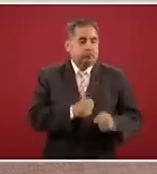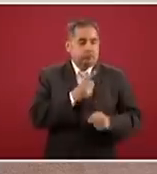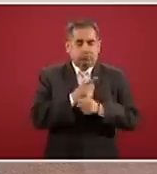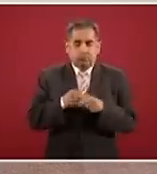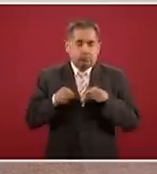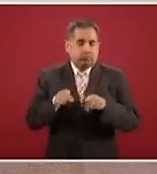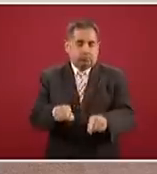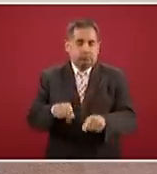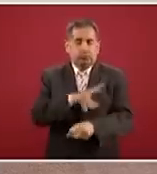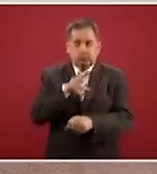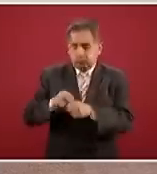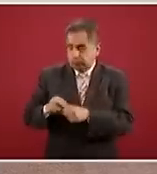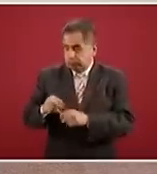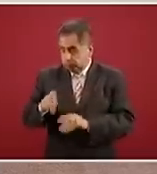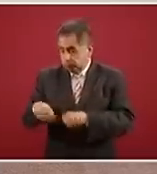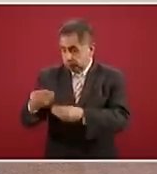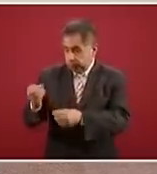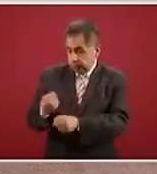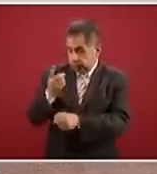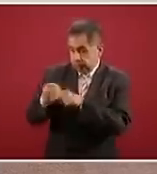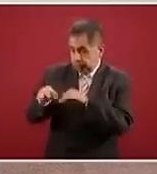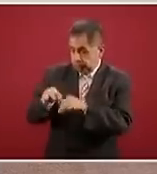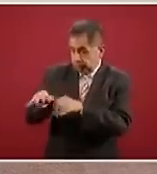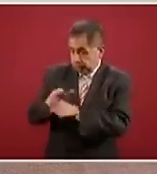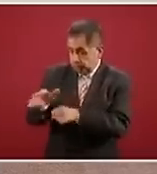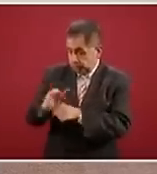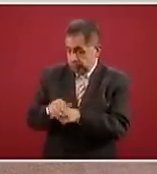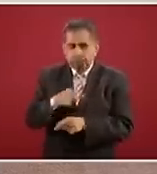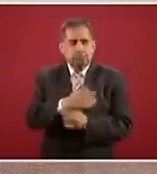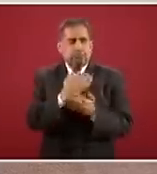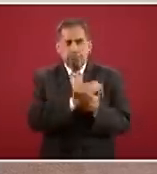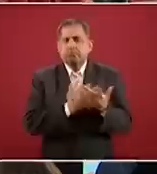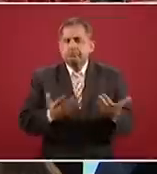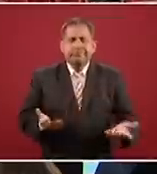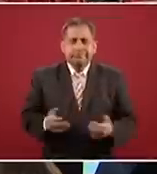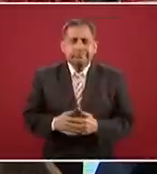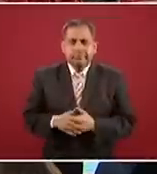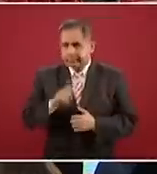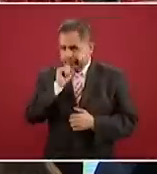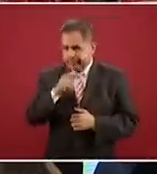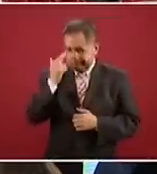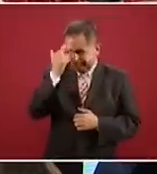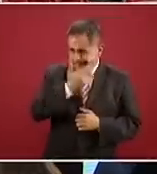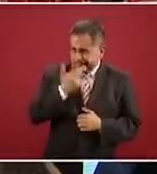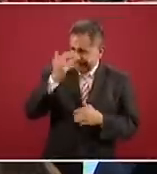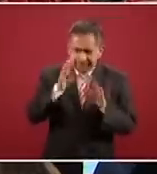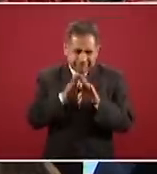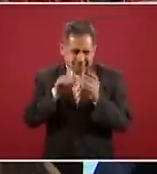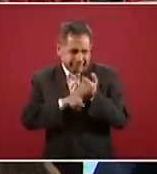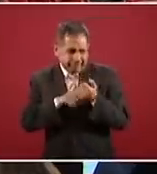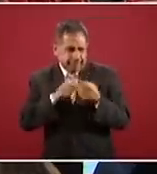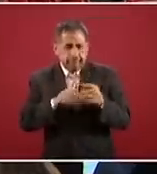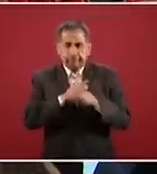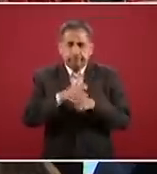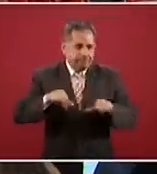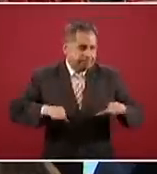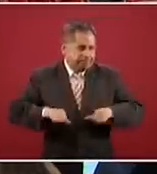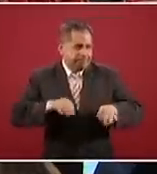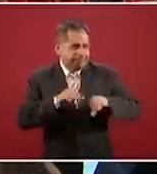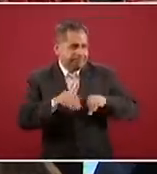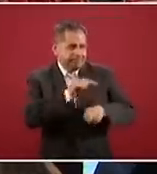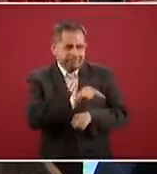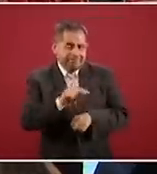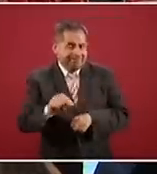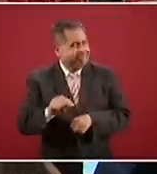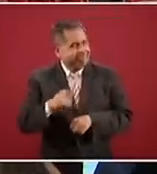seguridad, generando oportunidades. Pero también tenemos que revisar una serie de actividades de diverso